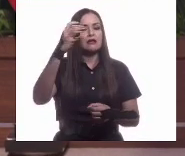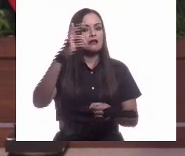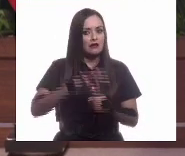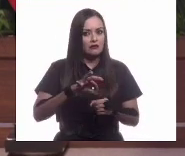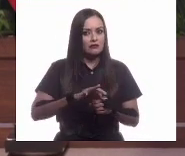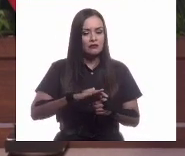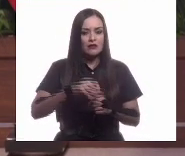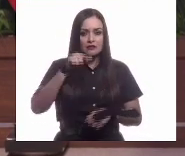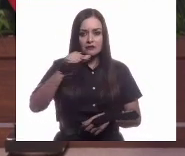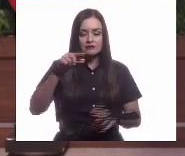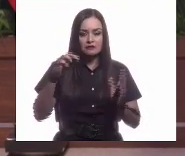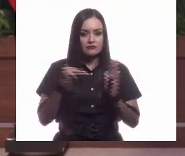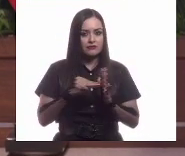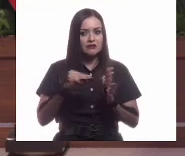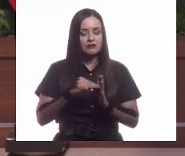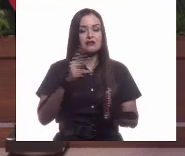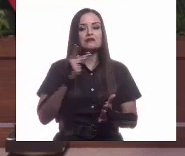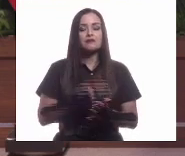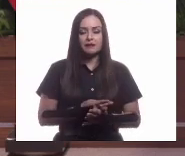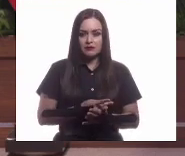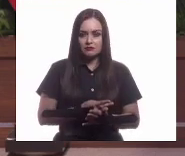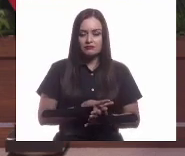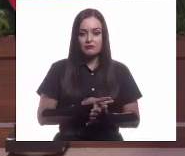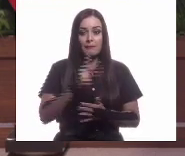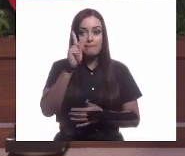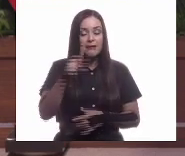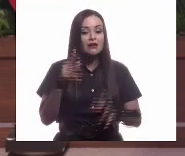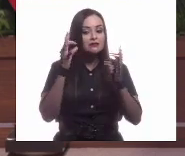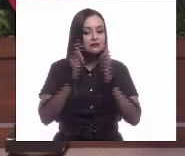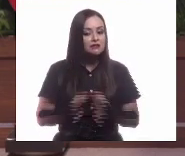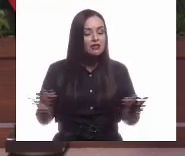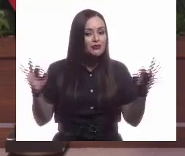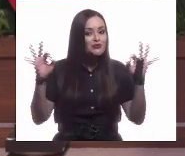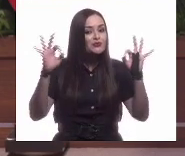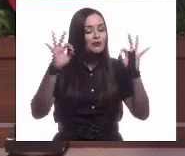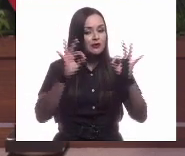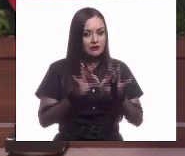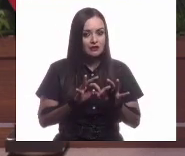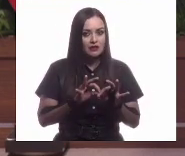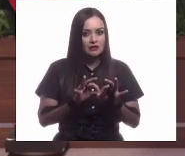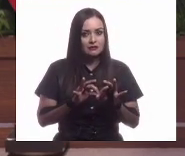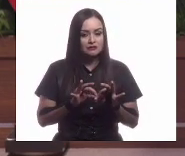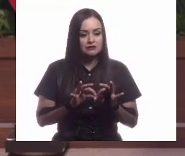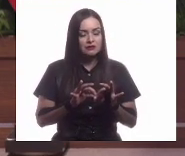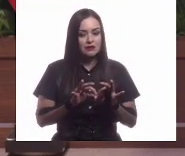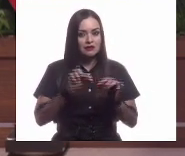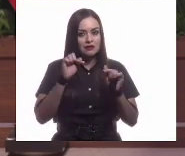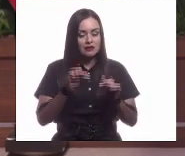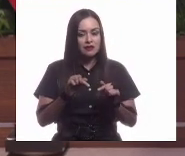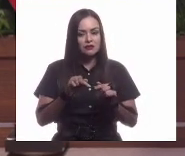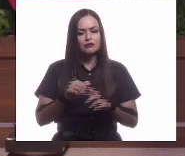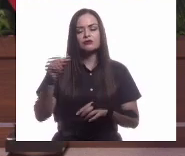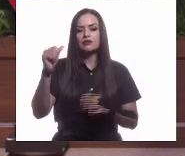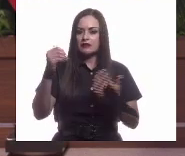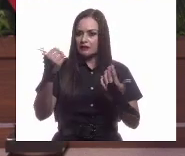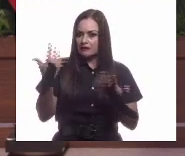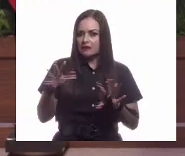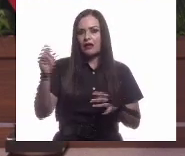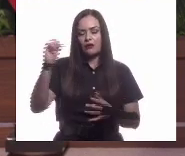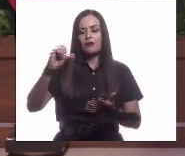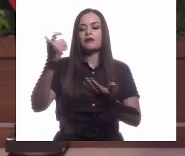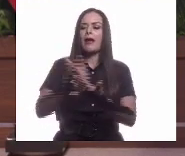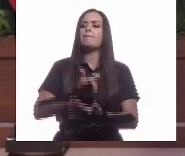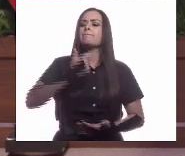de 17 millones de pesos, pero lo más importante, lo reactivamos en sus pagos y hoy han vuelto a